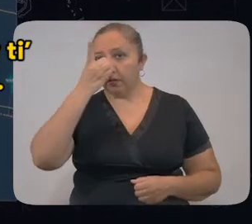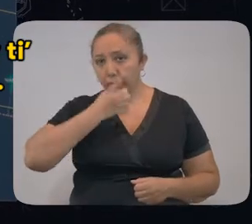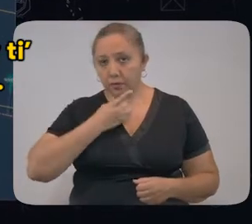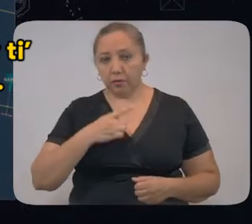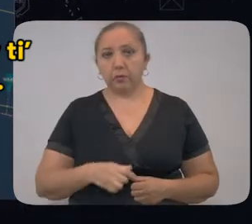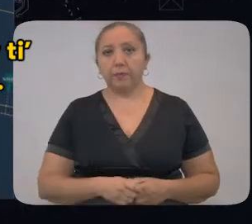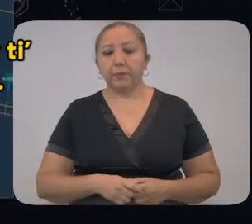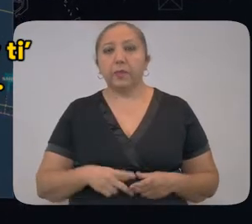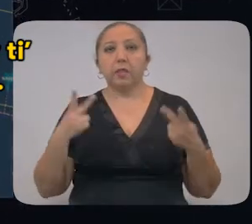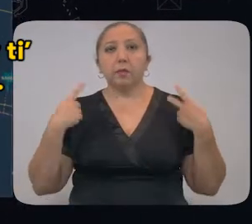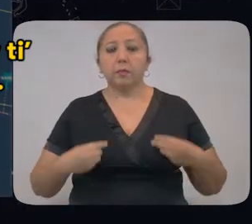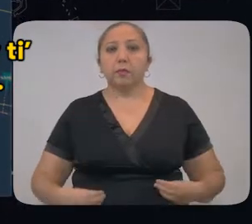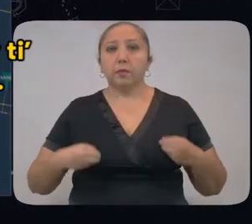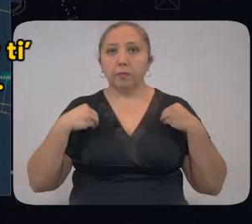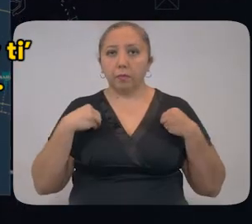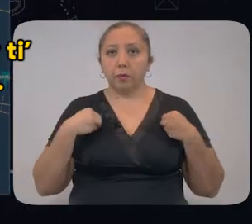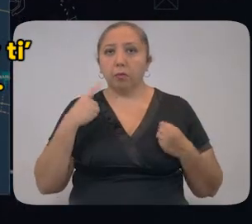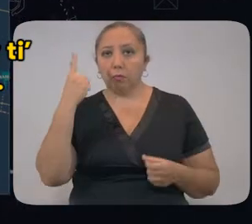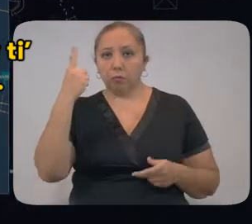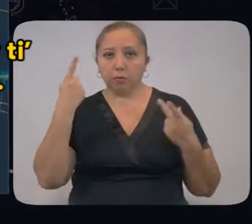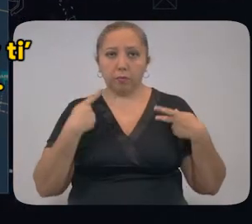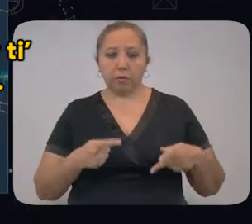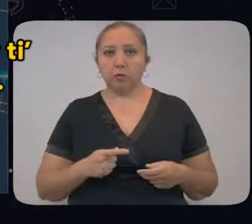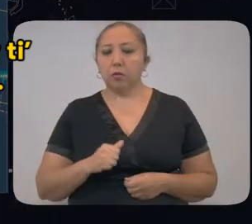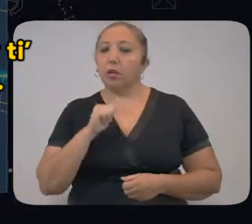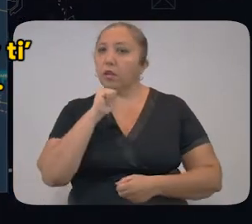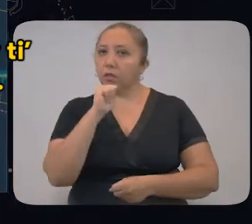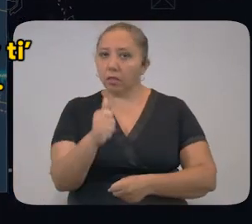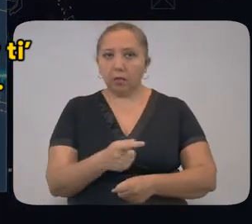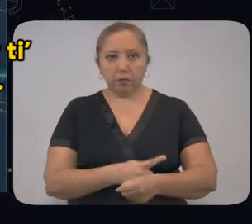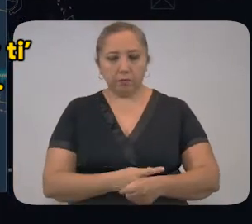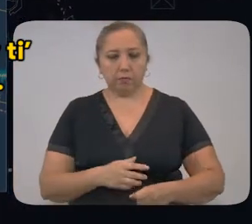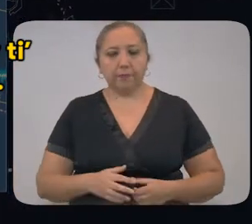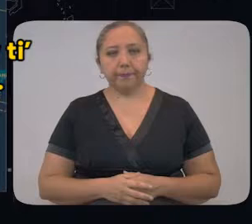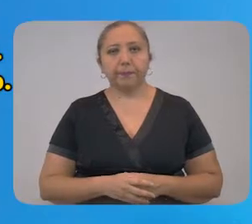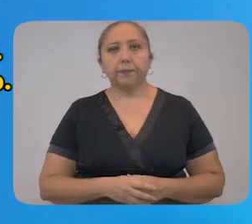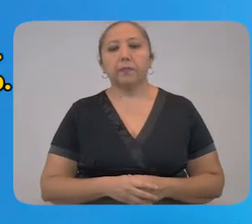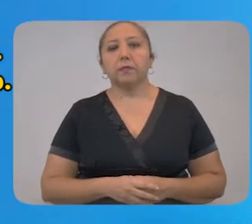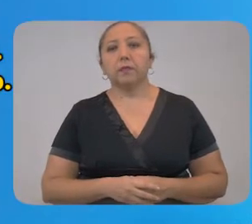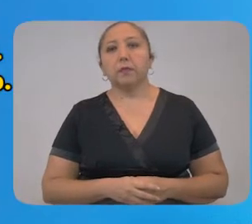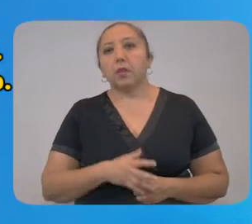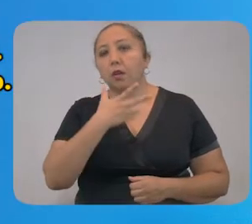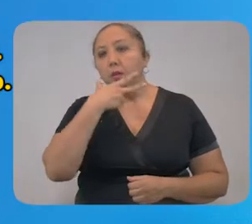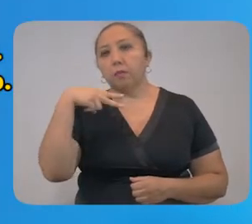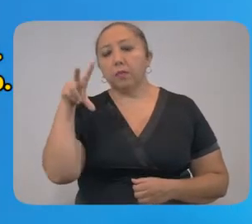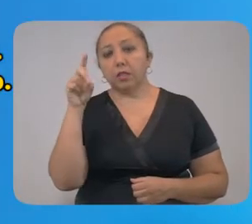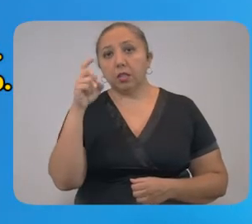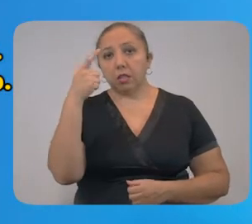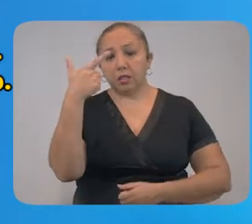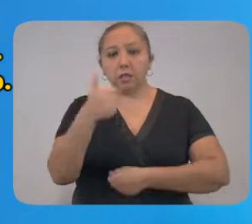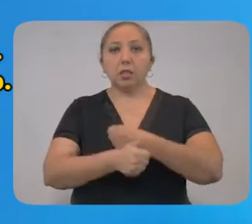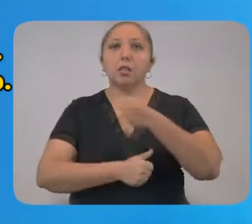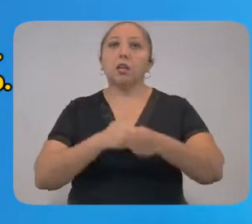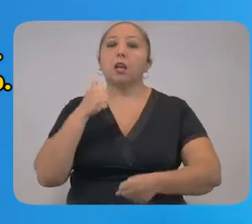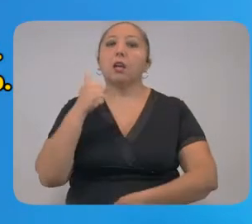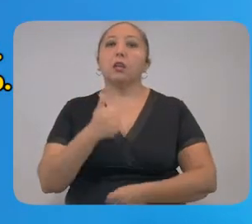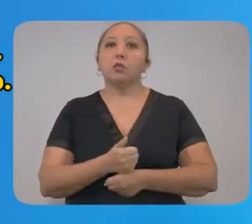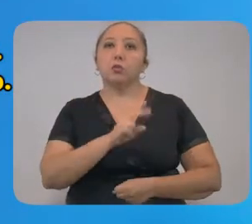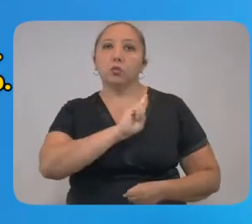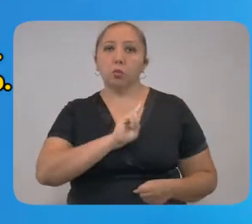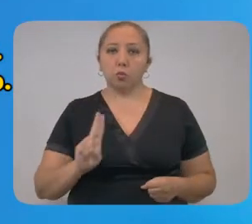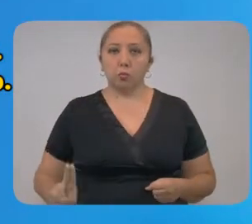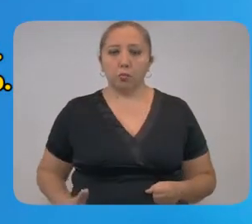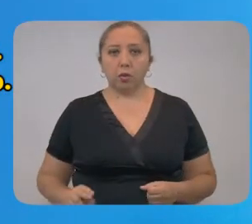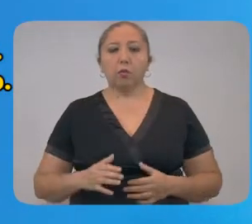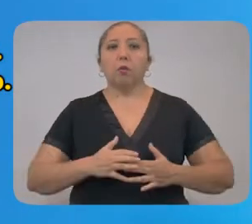diabetes. El paciente convivía con un contacto, el cual se reporta con síntomas leves. Hombre de 37 años de edad, de Umam,